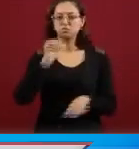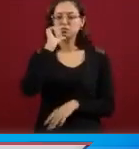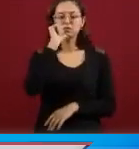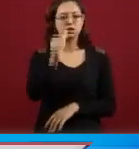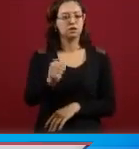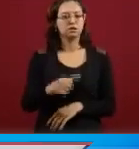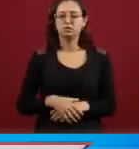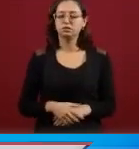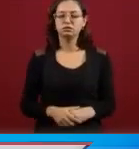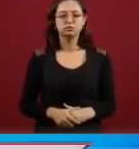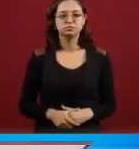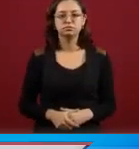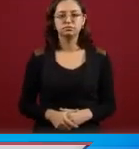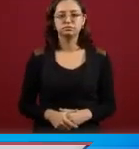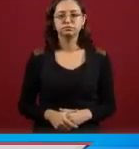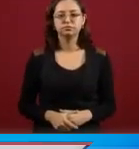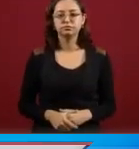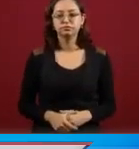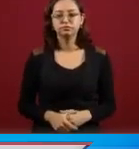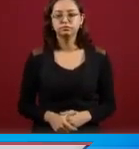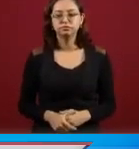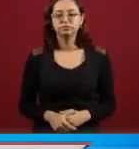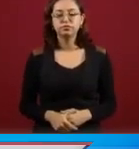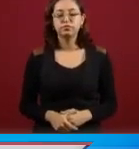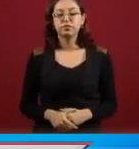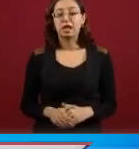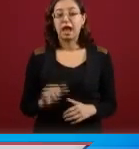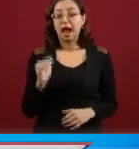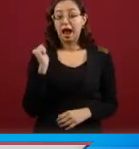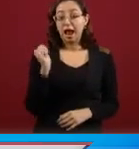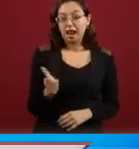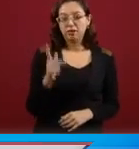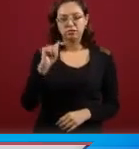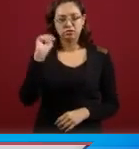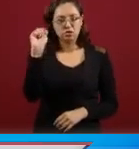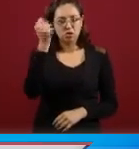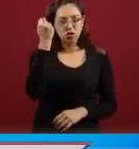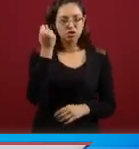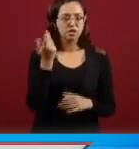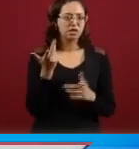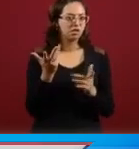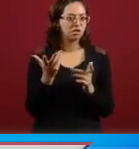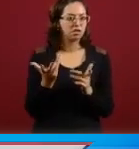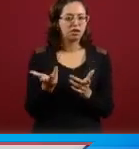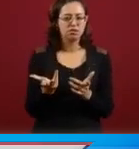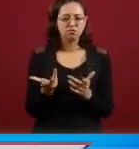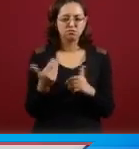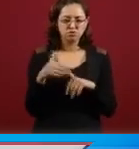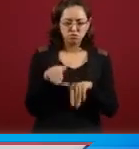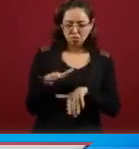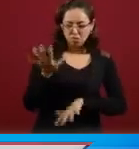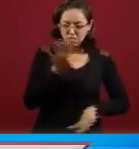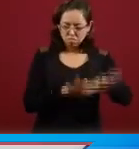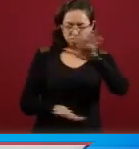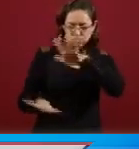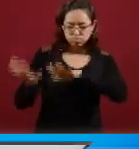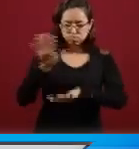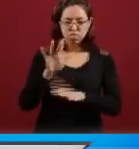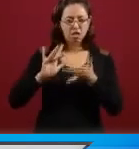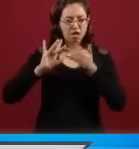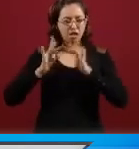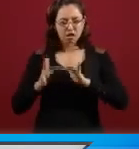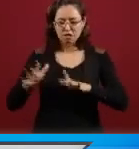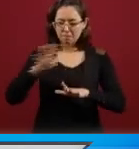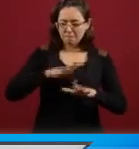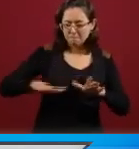sistema, no se emplean bots y no se les paga a empresas que posicionan mensajes. Se decidió desde el inicio del gobierno que no se perseguiría a nadie.